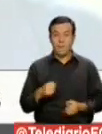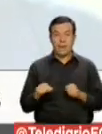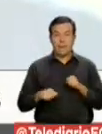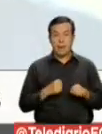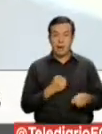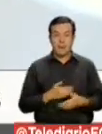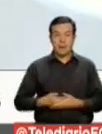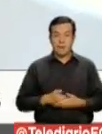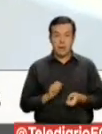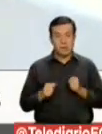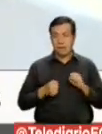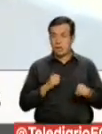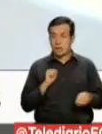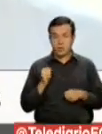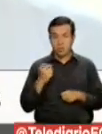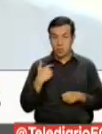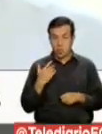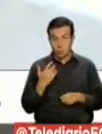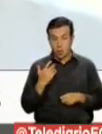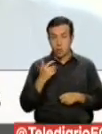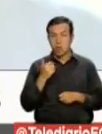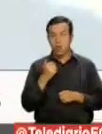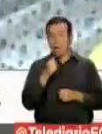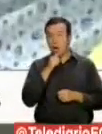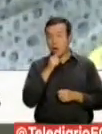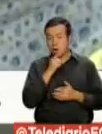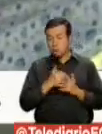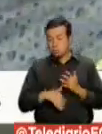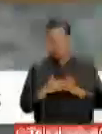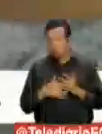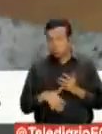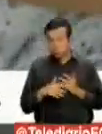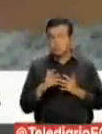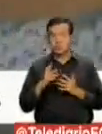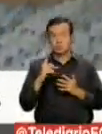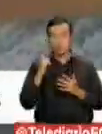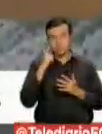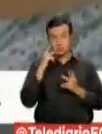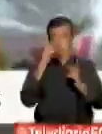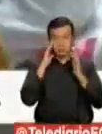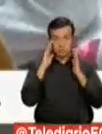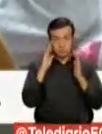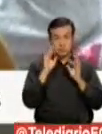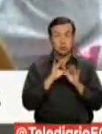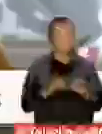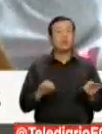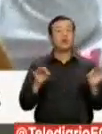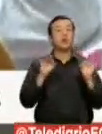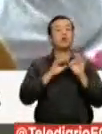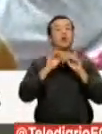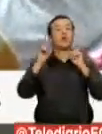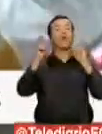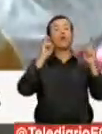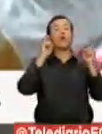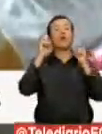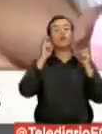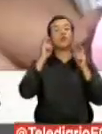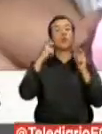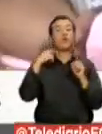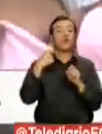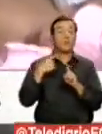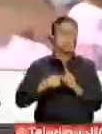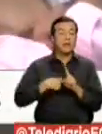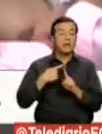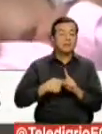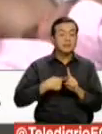líquido, que son las señales de peligros principales. Andrea Delgado señala la importancia de los controles mensuales durante